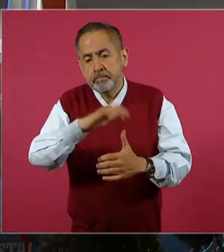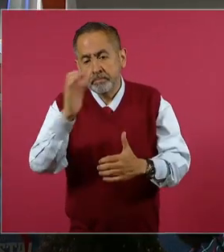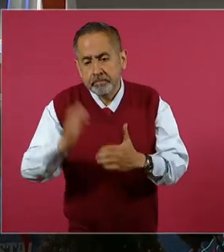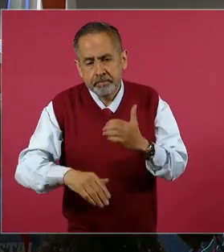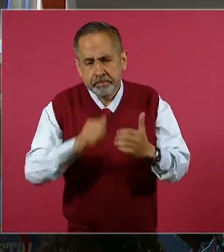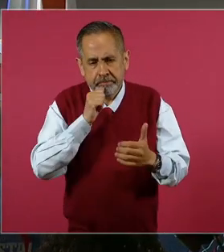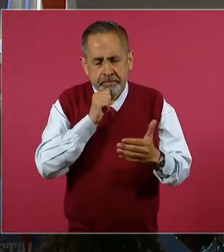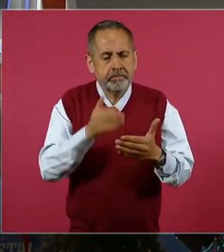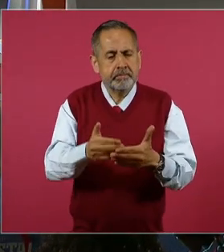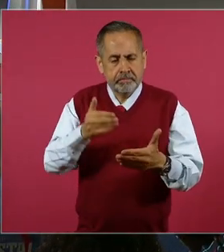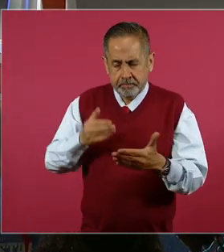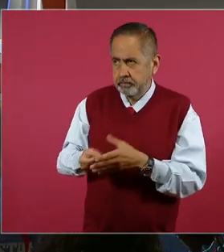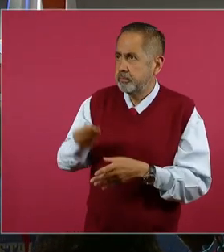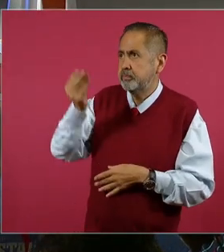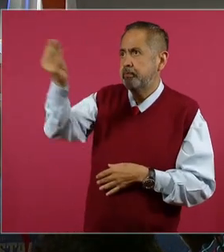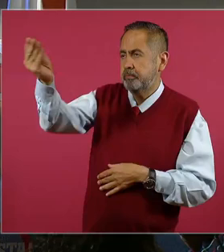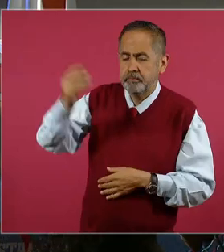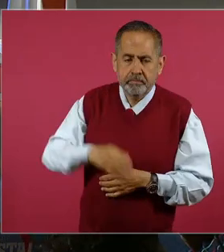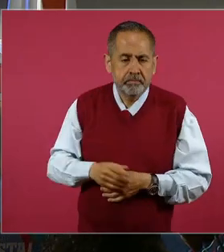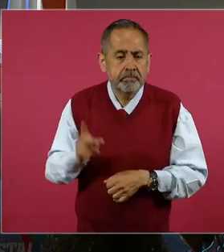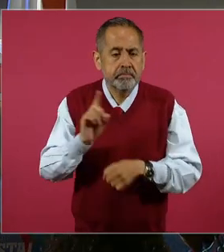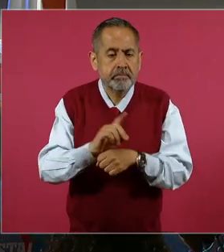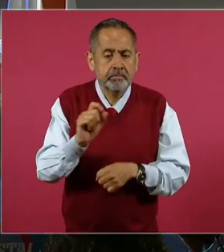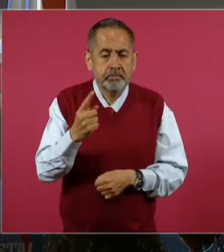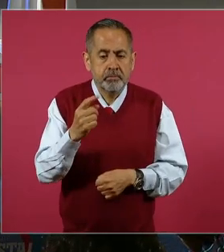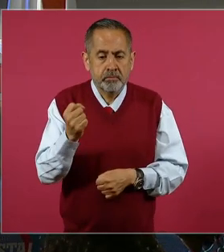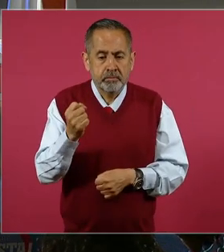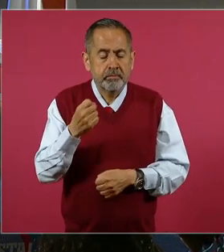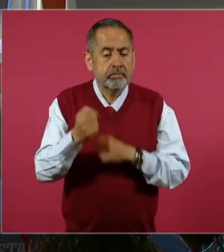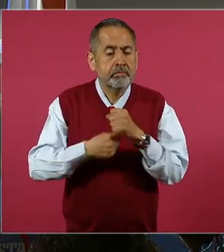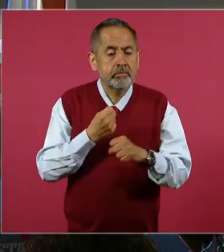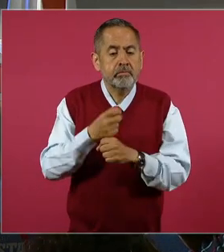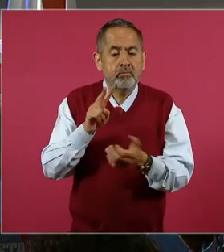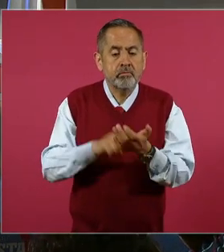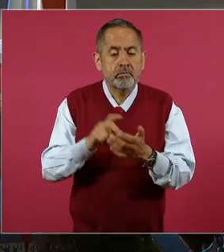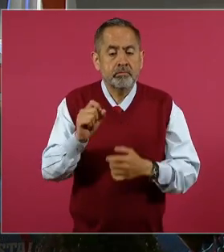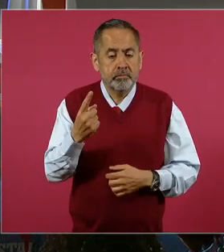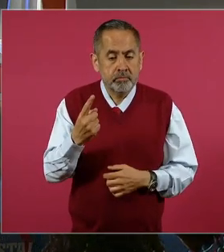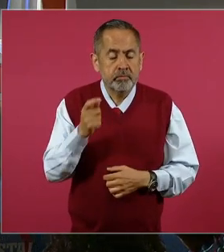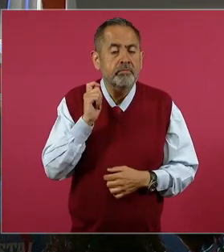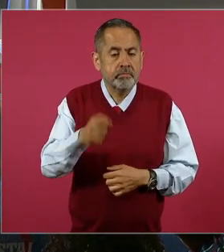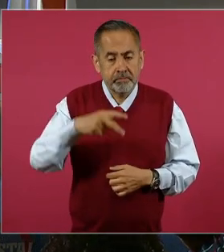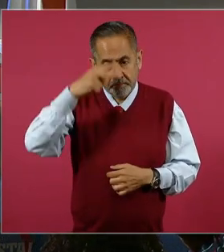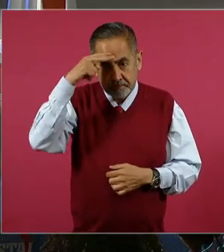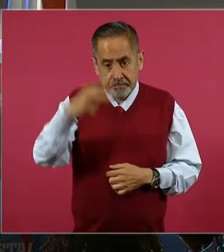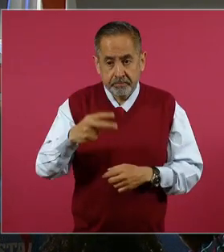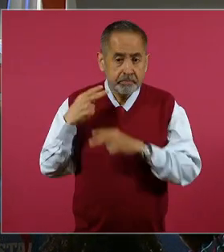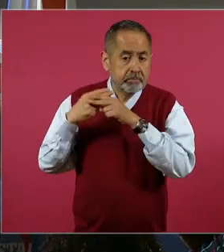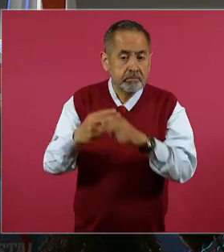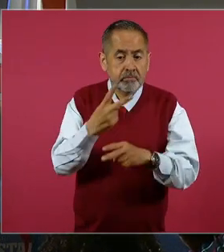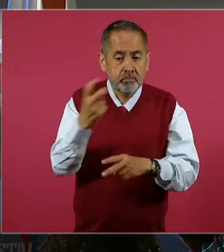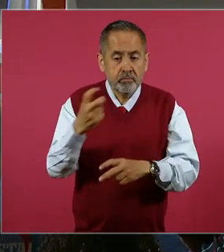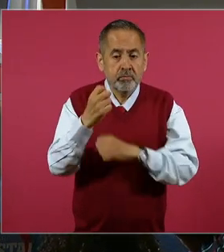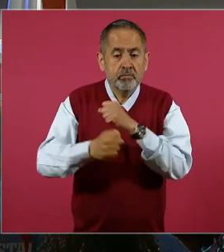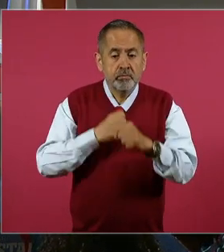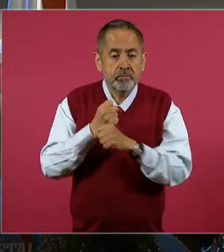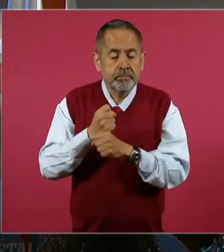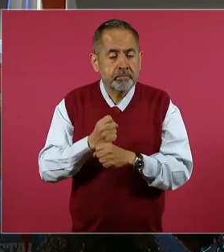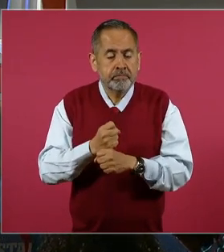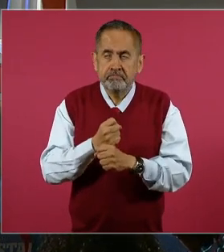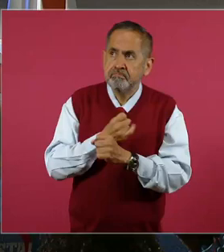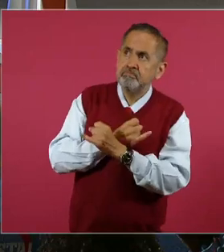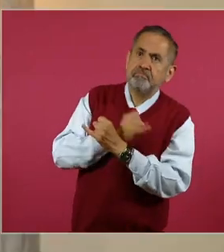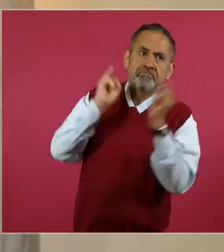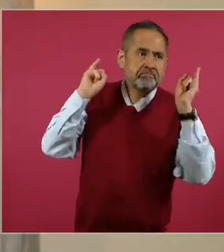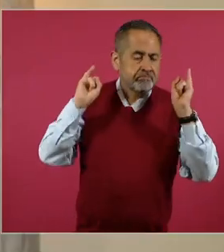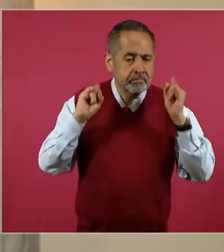en curso. El 21 de septiembre de 2021, México celebrará 200 años de vida independiente.